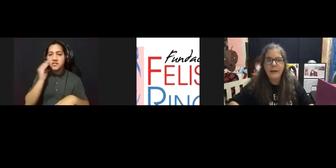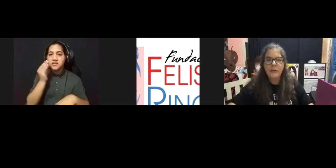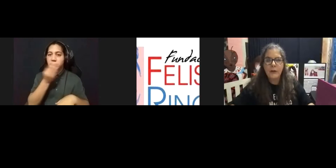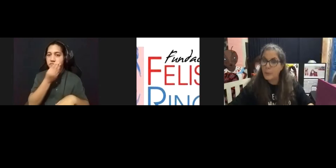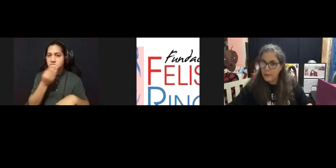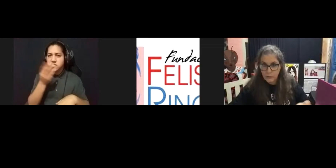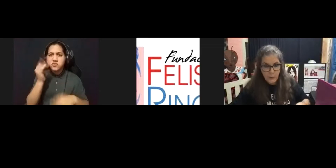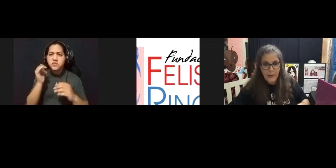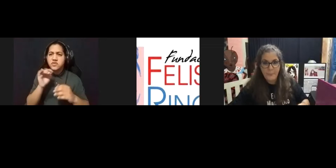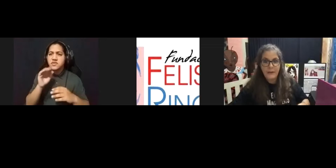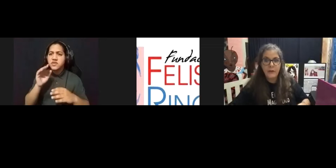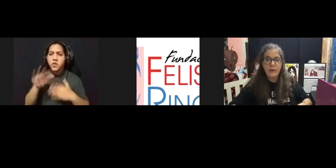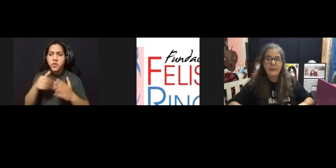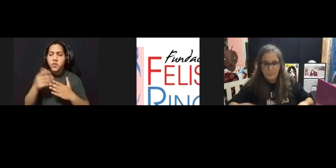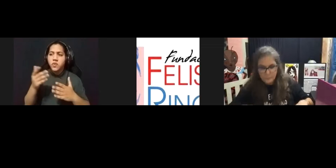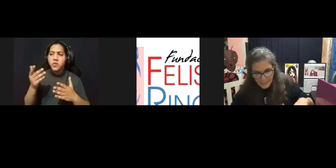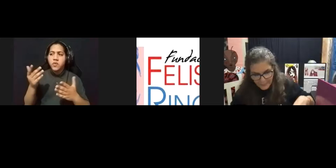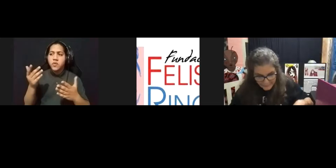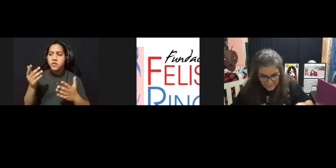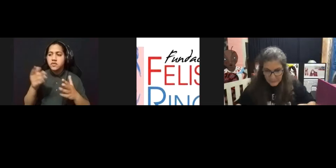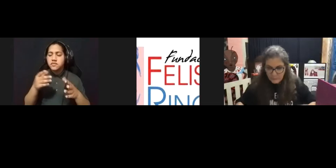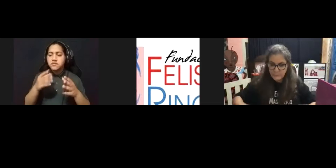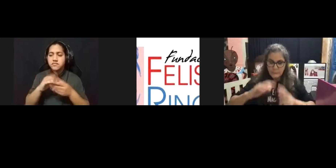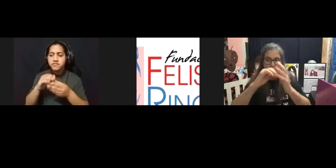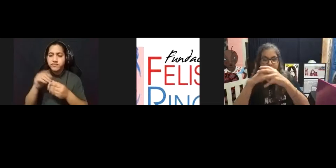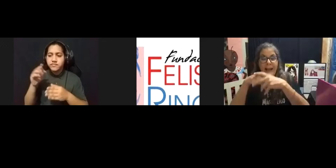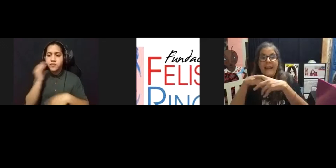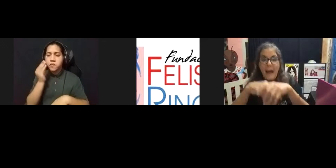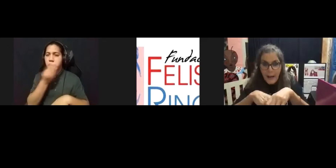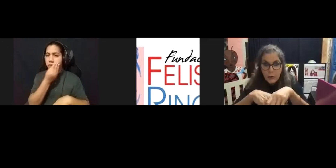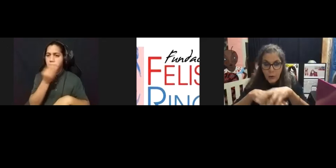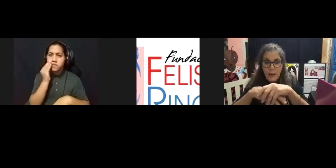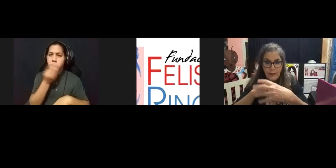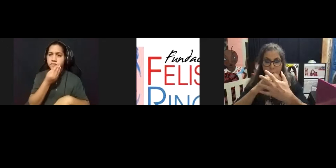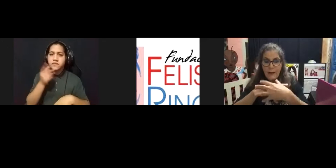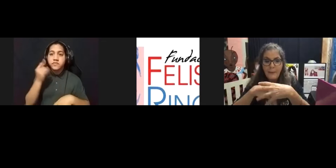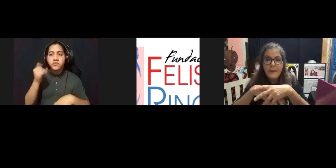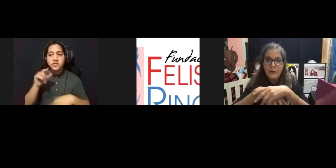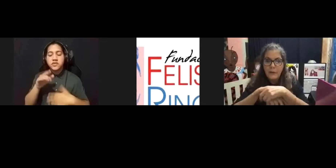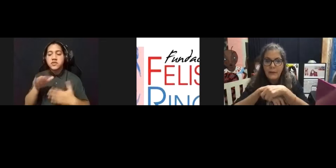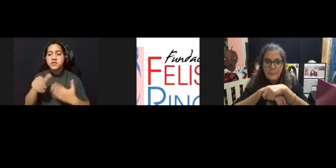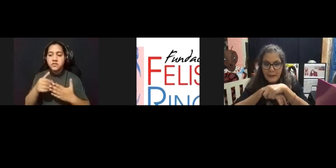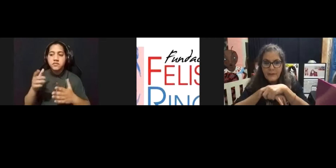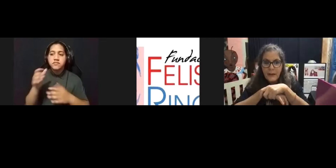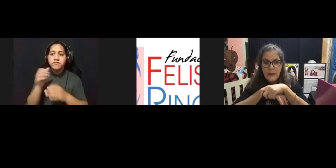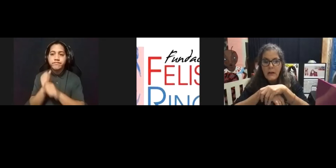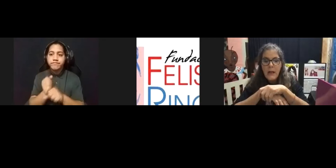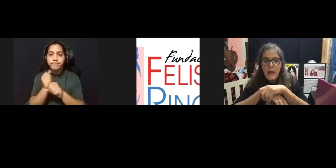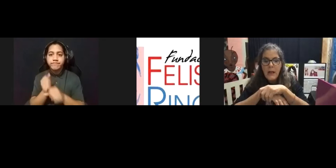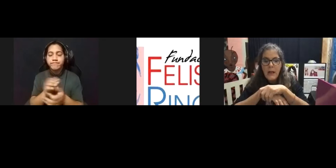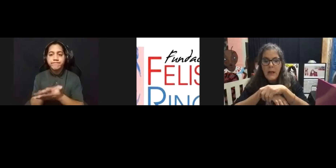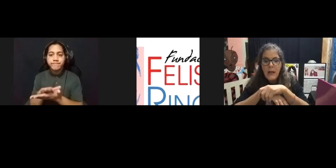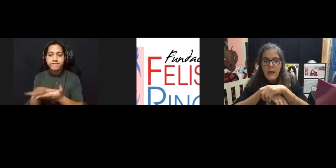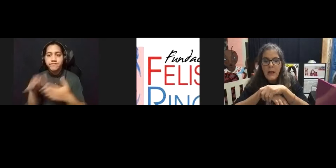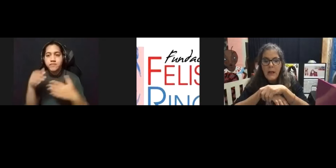las versiones? Porque en todas las versiones Martina lava ropa, aún en las versiones persas.